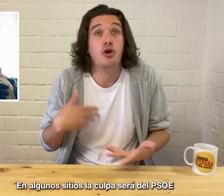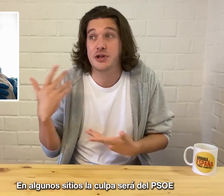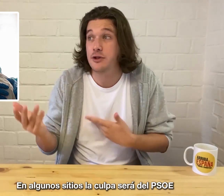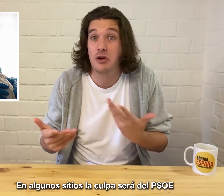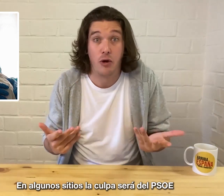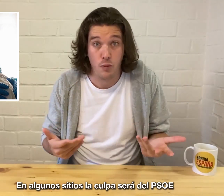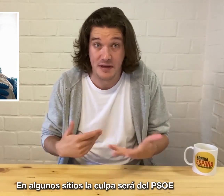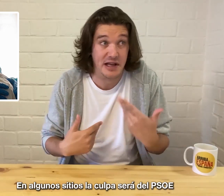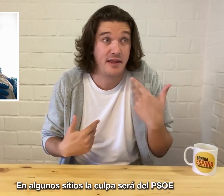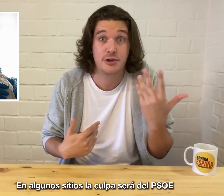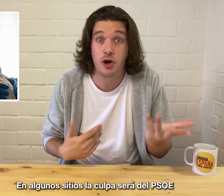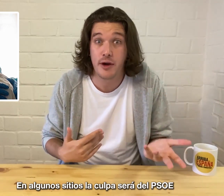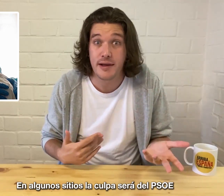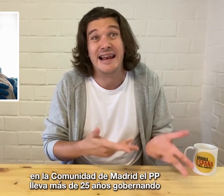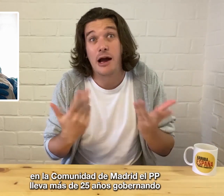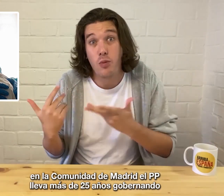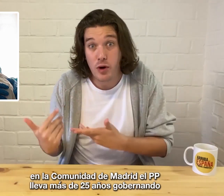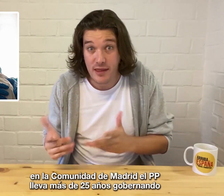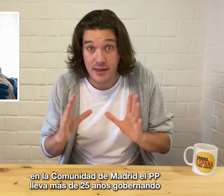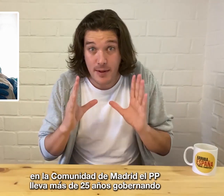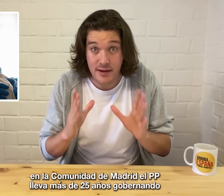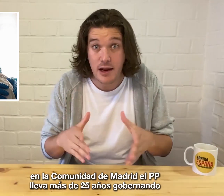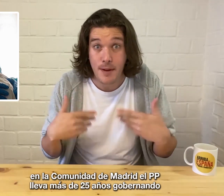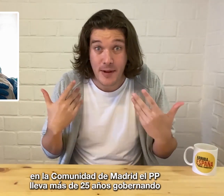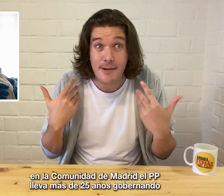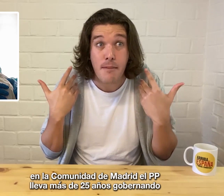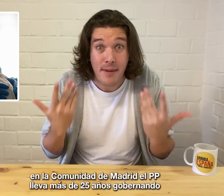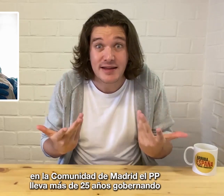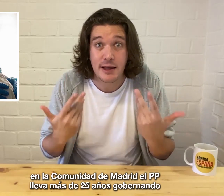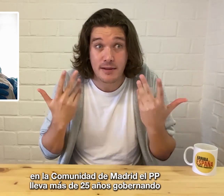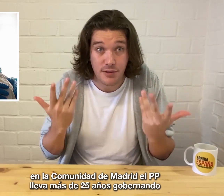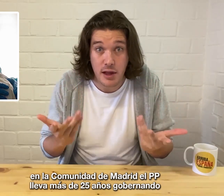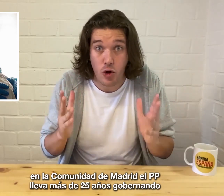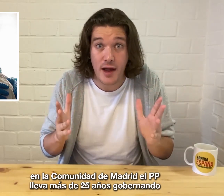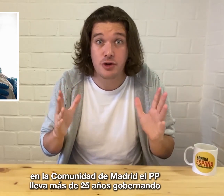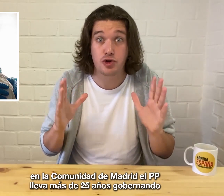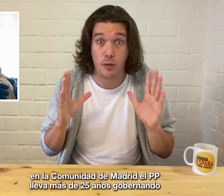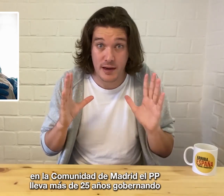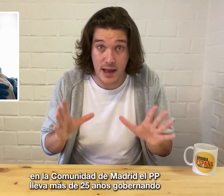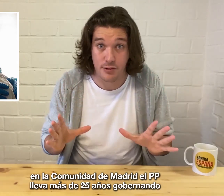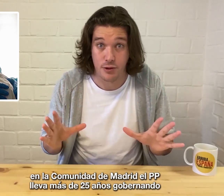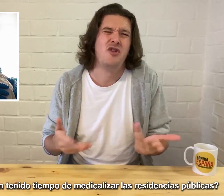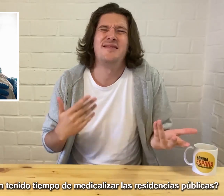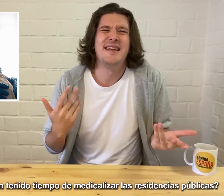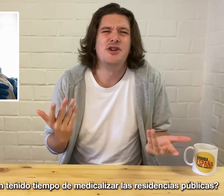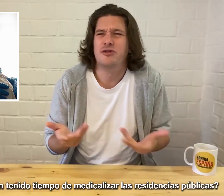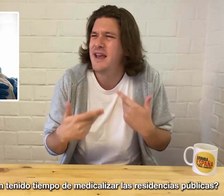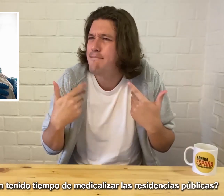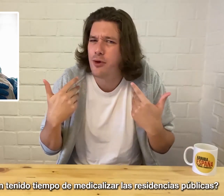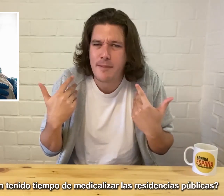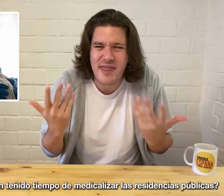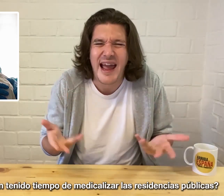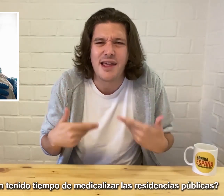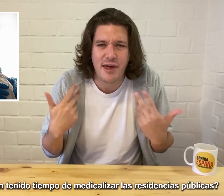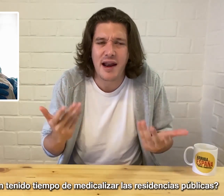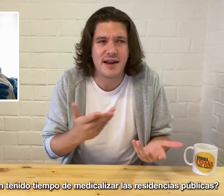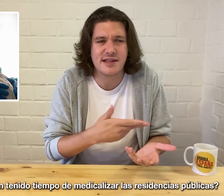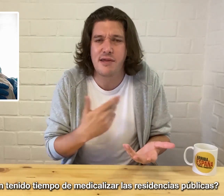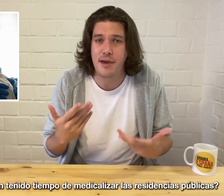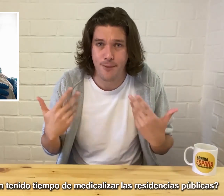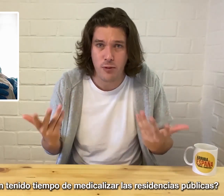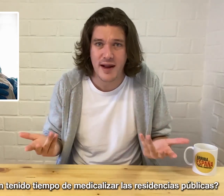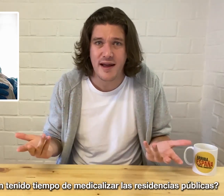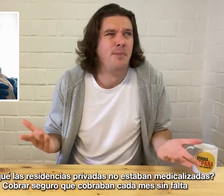En algunos sitios la culpa será del PSOE. En la Comunidad de Madrid el PP lleva más de 25 años gobernando. ¿No han tenido tiempo de medicalizar